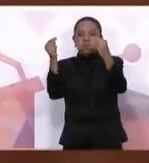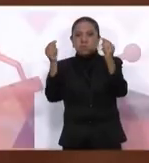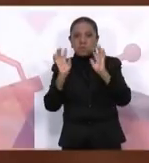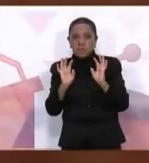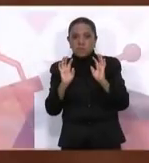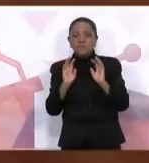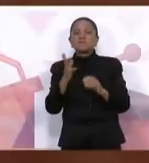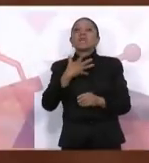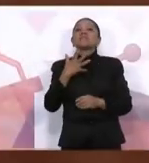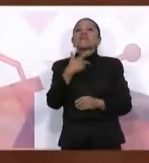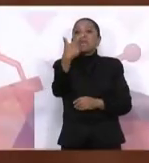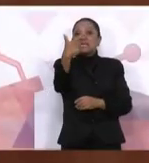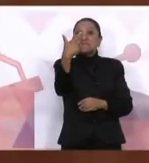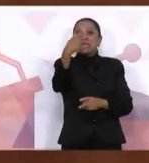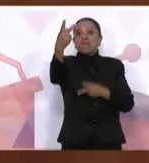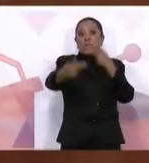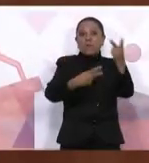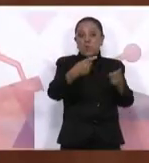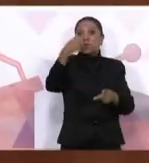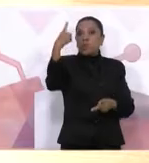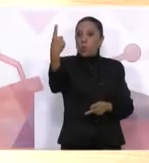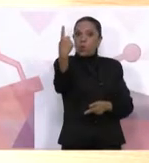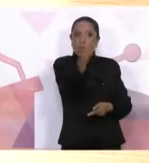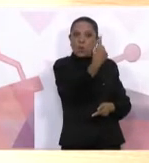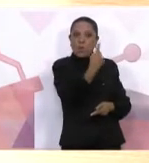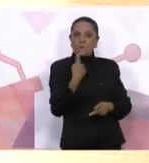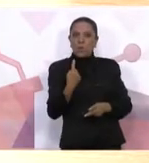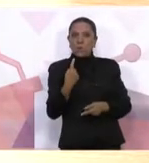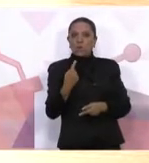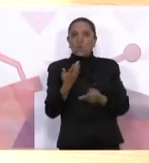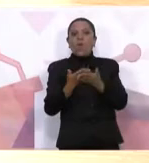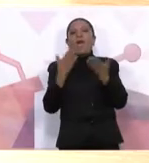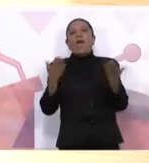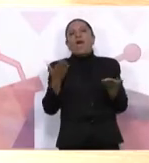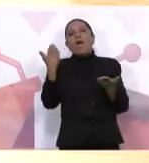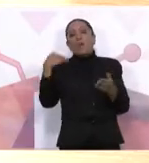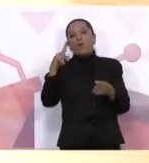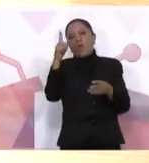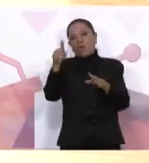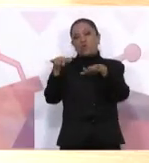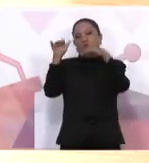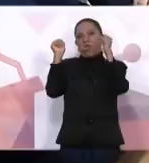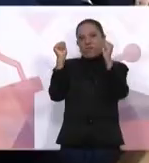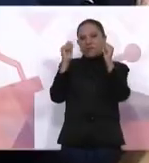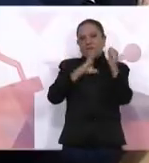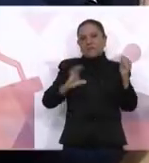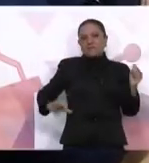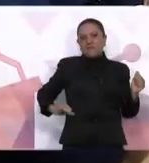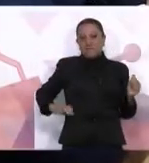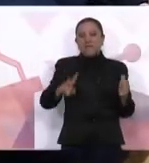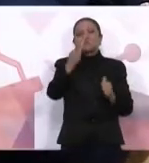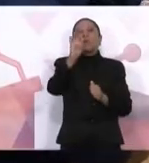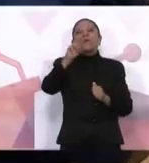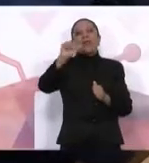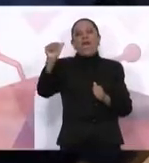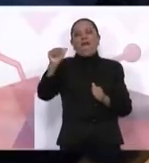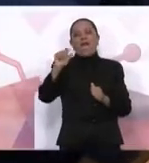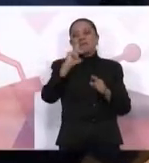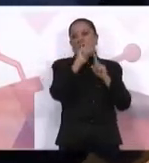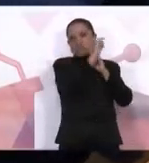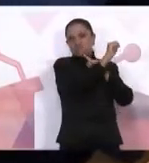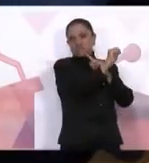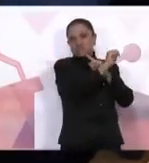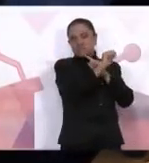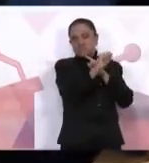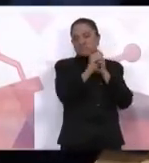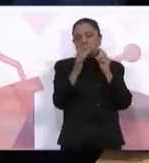una para cada uno ahora serán seis se ha retirado el candidato alejandro vera jiménez de el partido nueva alianza